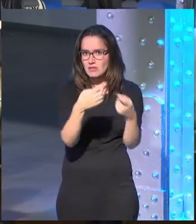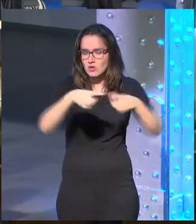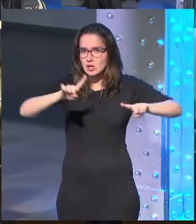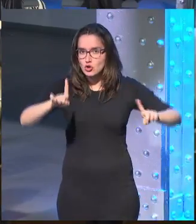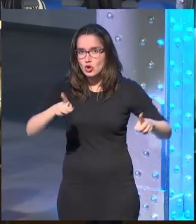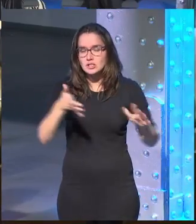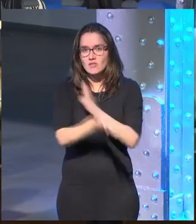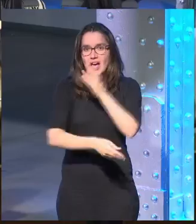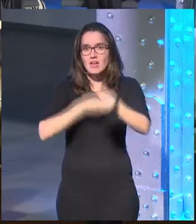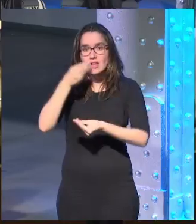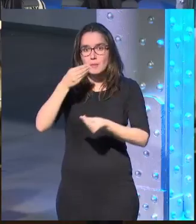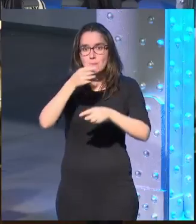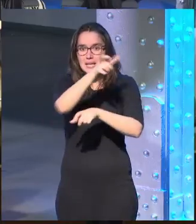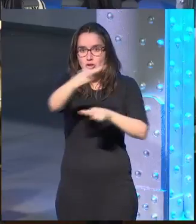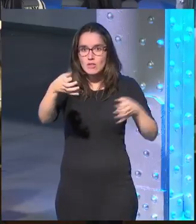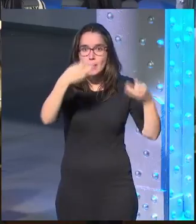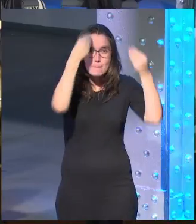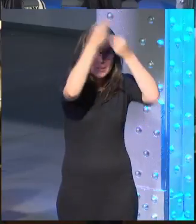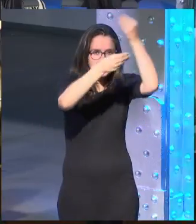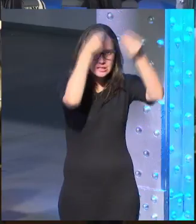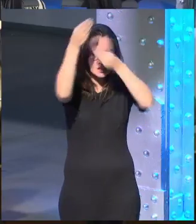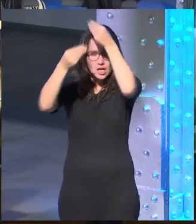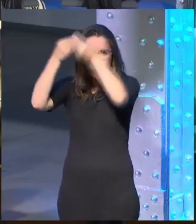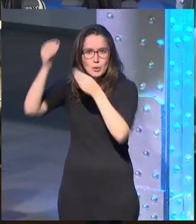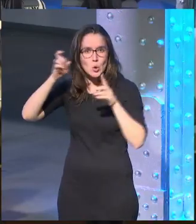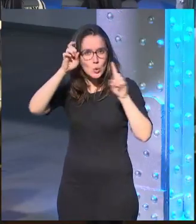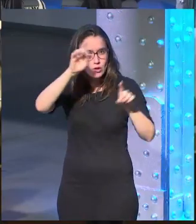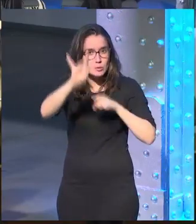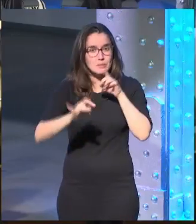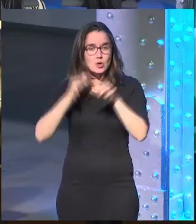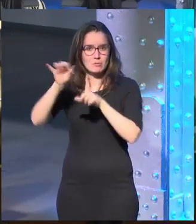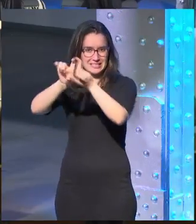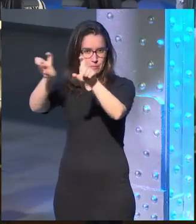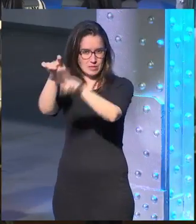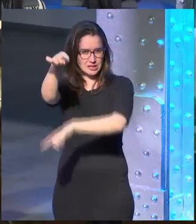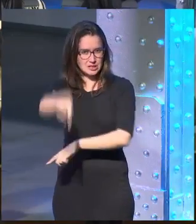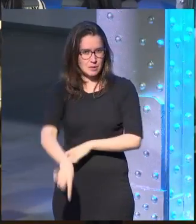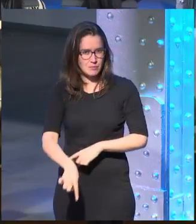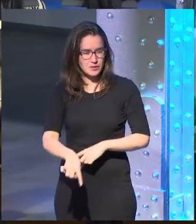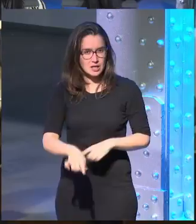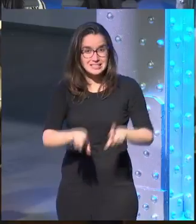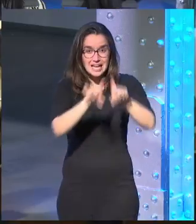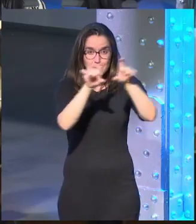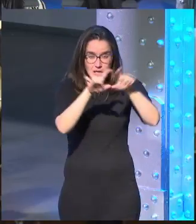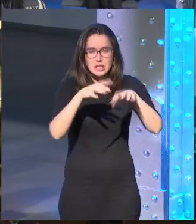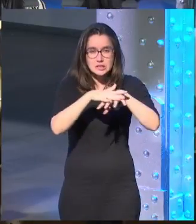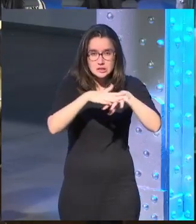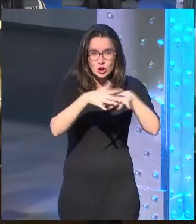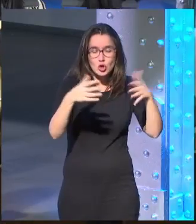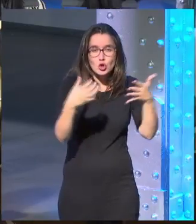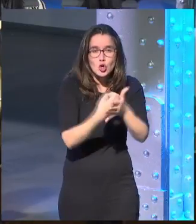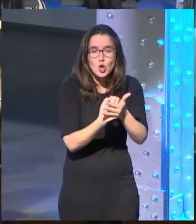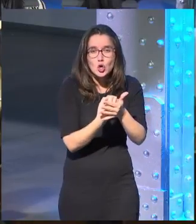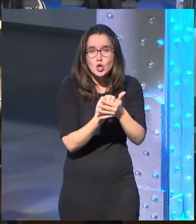es hacer pensar a la gente, pero no solamente la educación, sino también las empresas. Y hasta que el tejido empresarial, con el